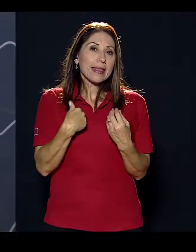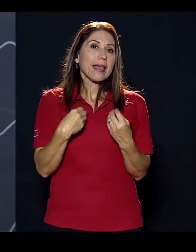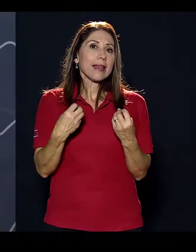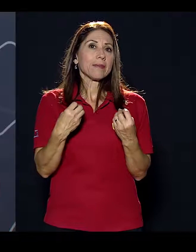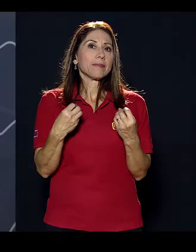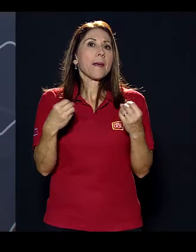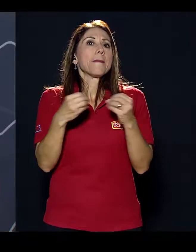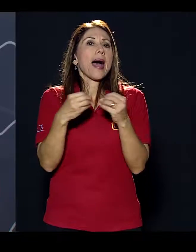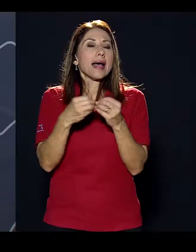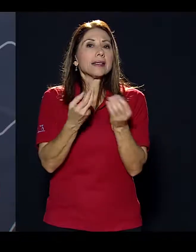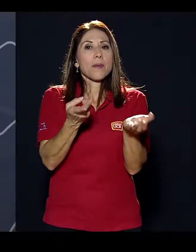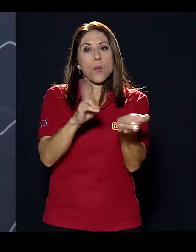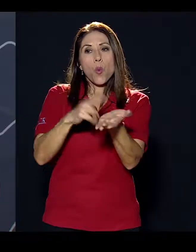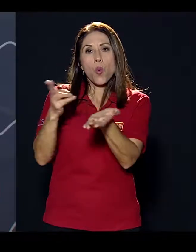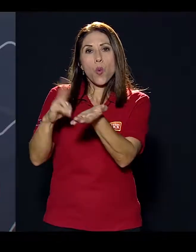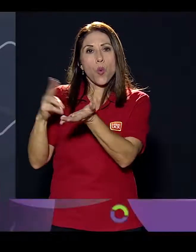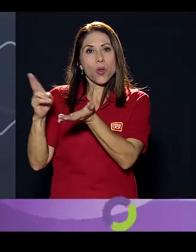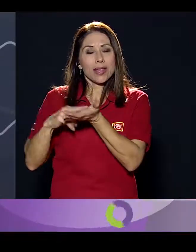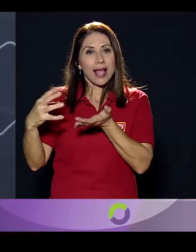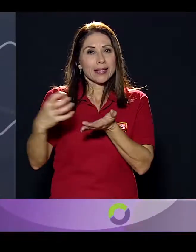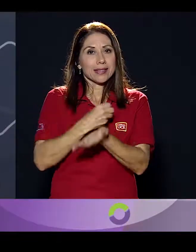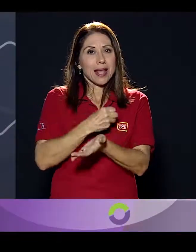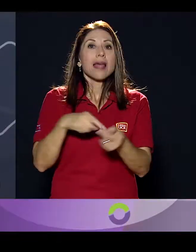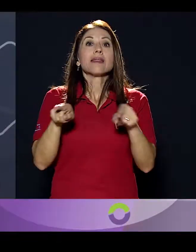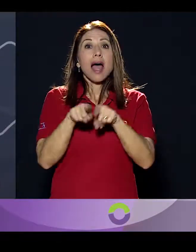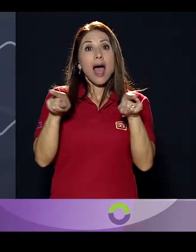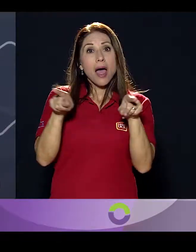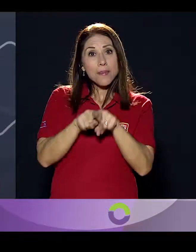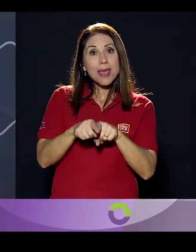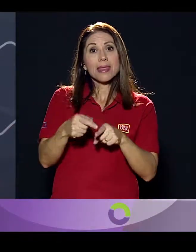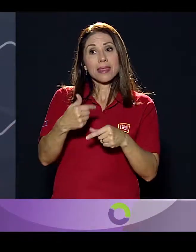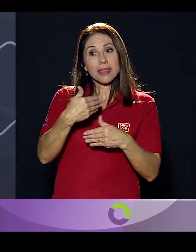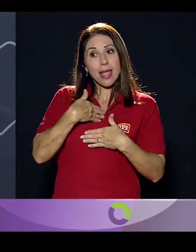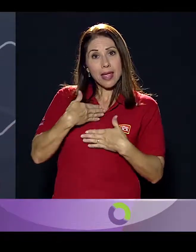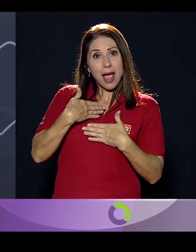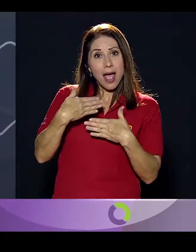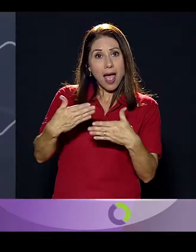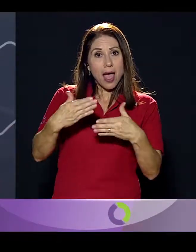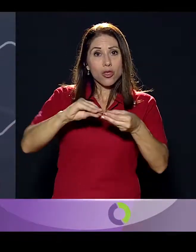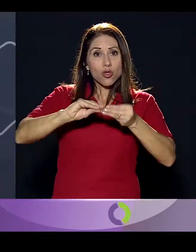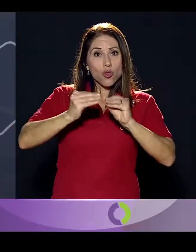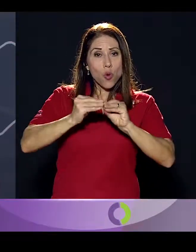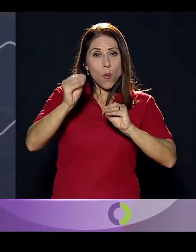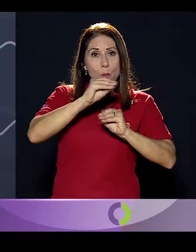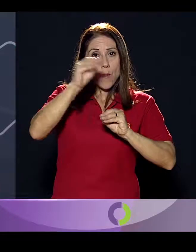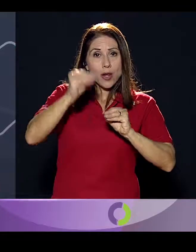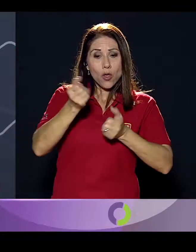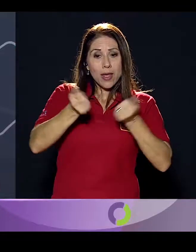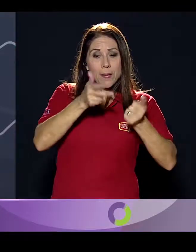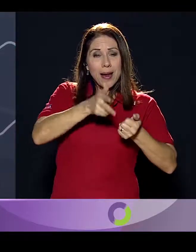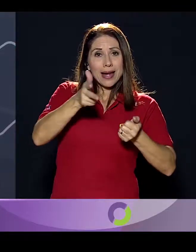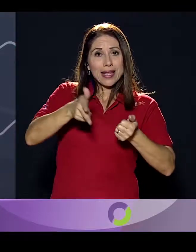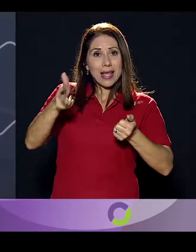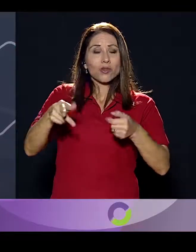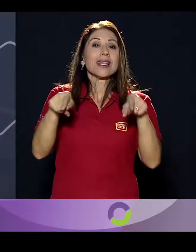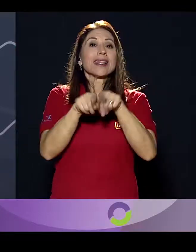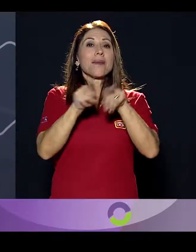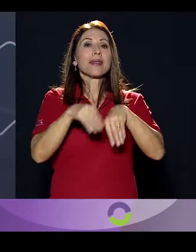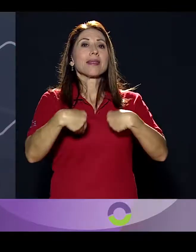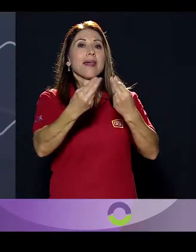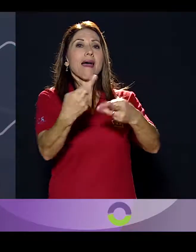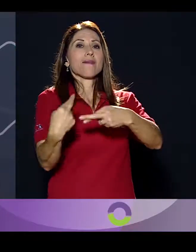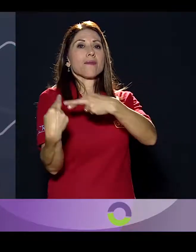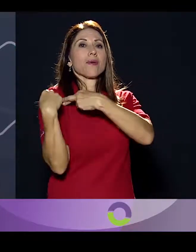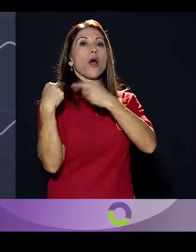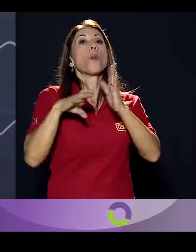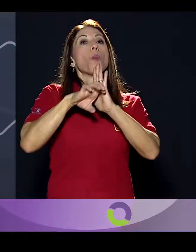multas, también dispone del número de parqueos y asigna responsabilidades. Desde el señor que está